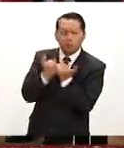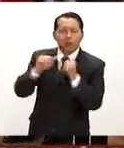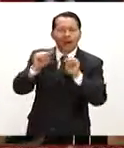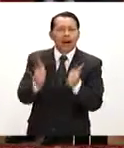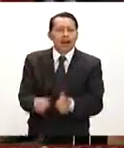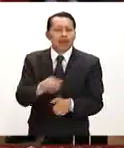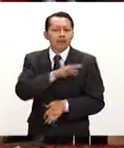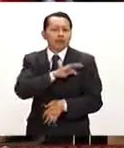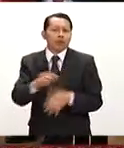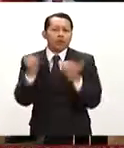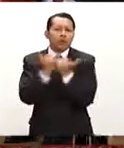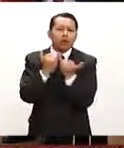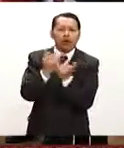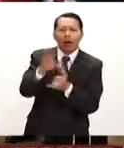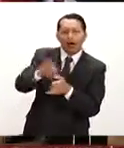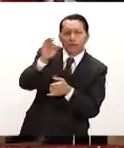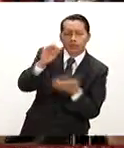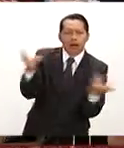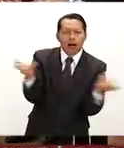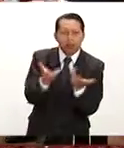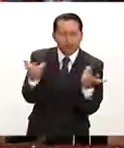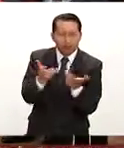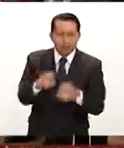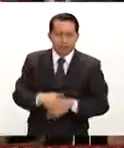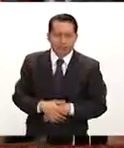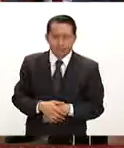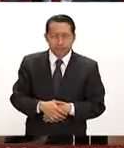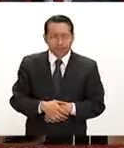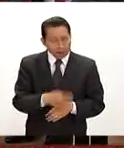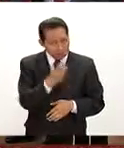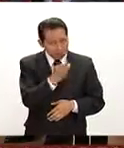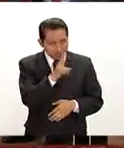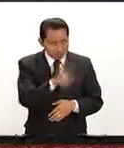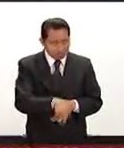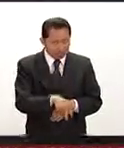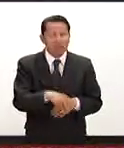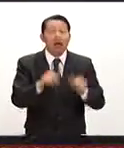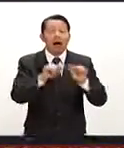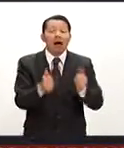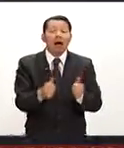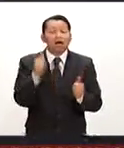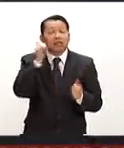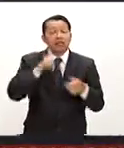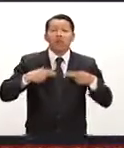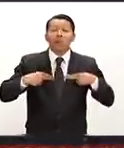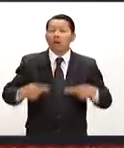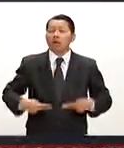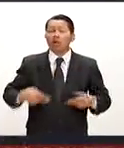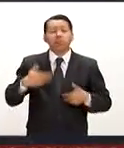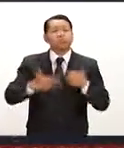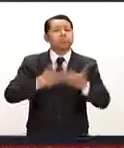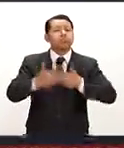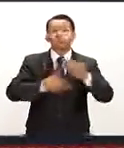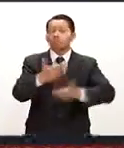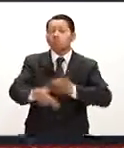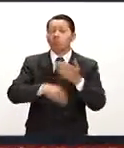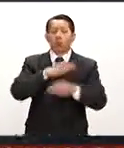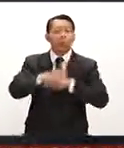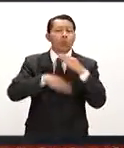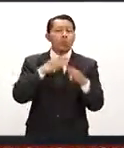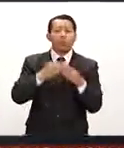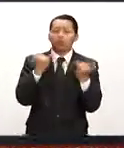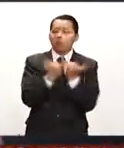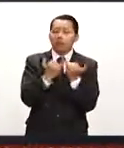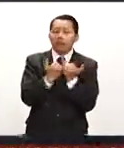puedan emprender algún área. Exactamente. El arte ha sido parte de la historia de la humanidad en todos los rincones del mundo. ¿Y seguirá?